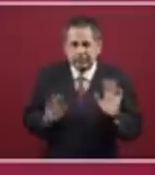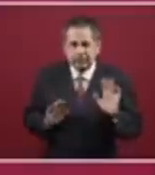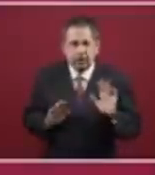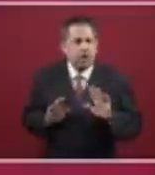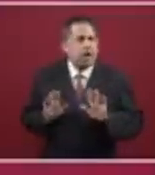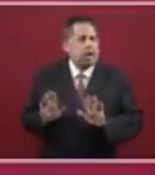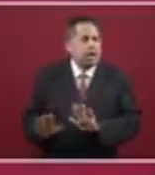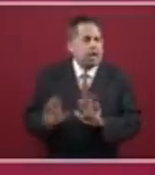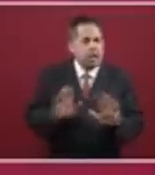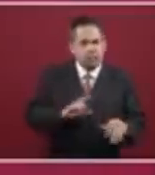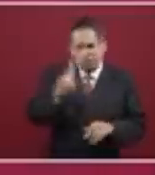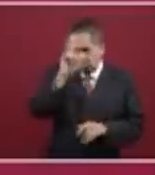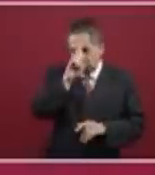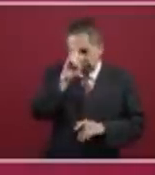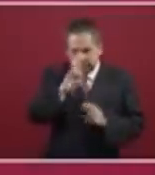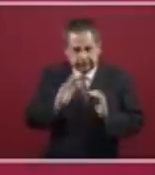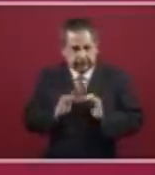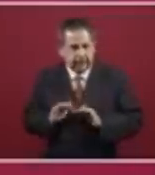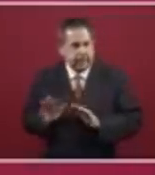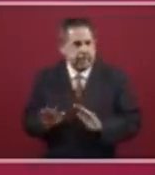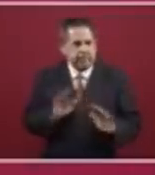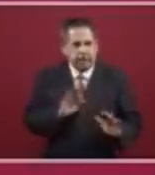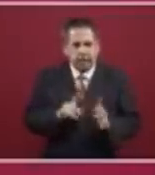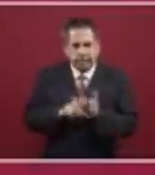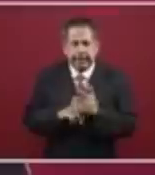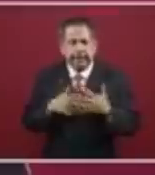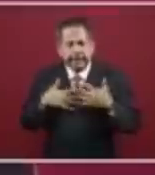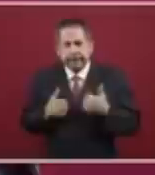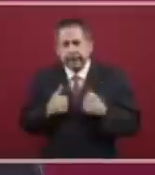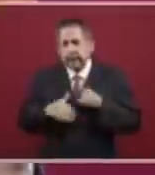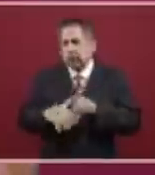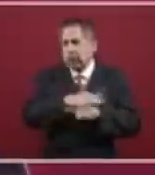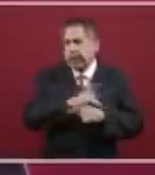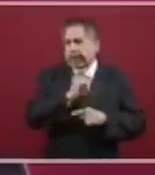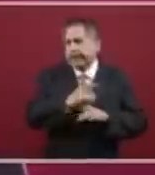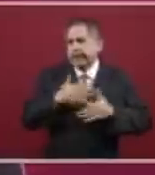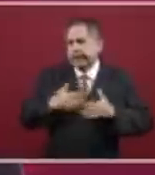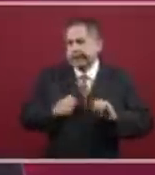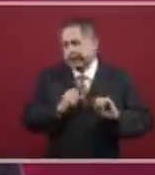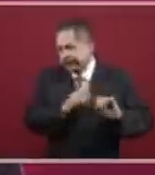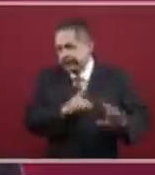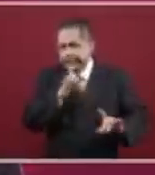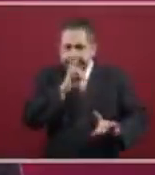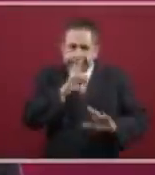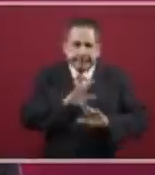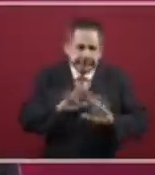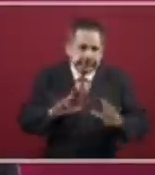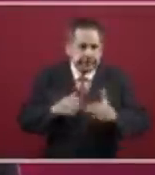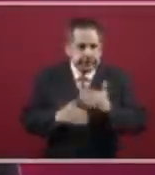actuar con prudencia, entender ese contexto.